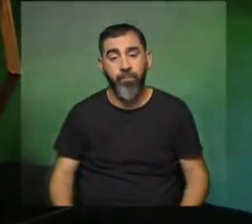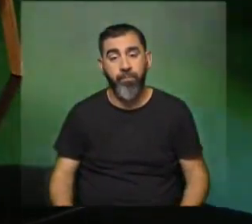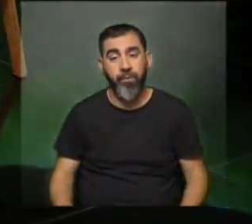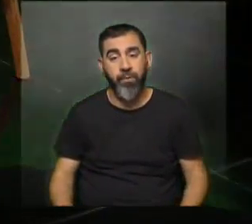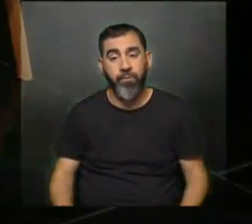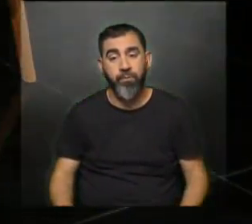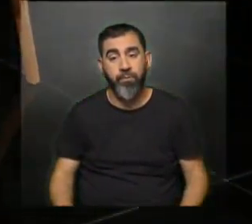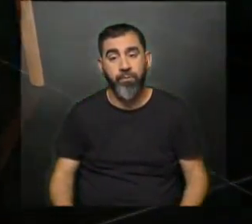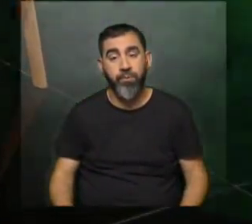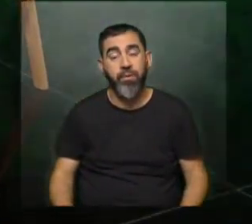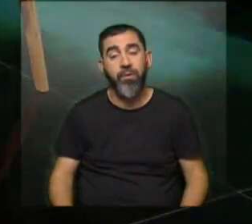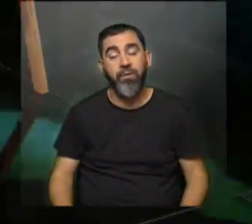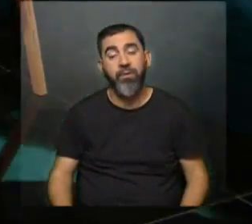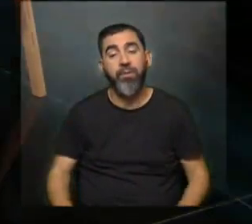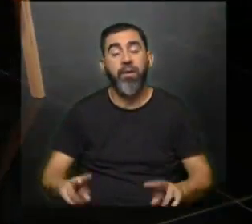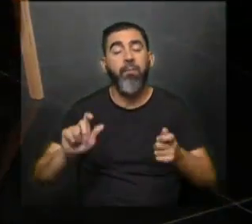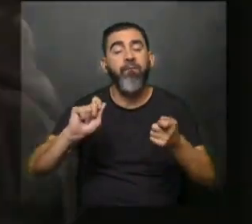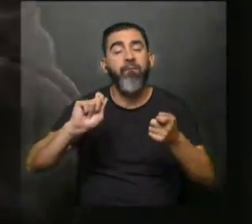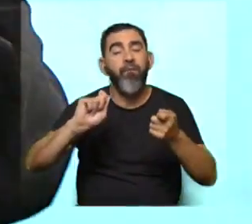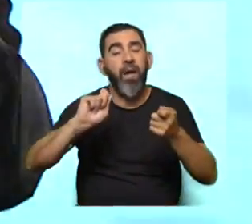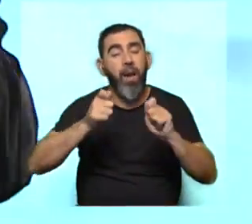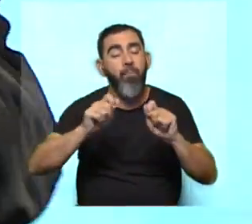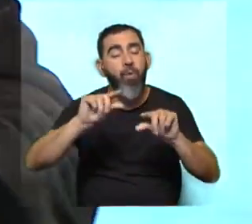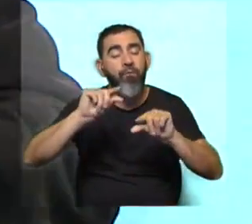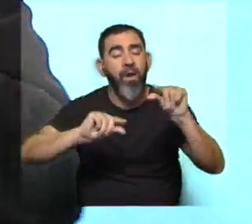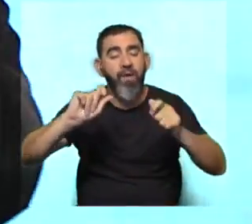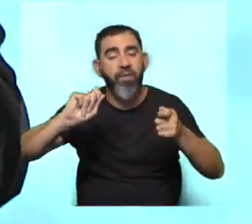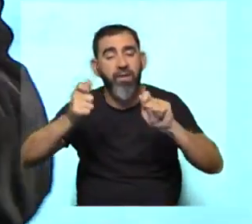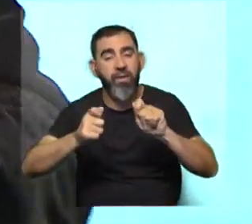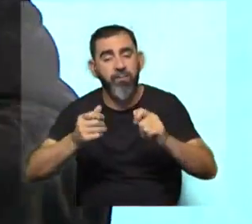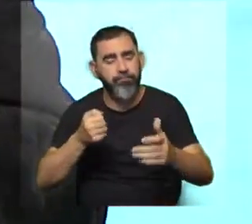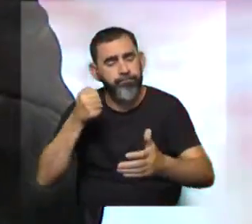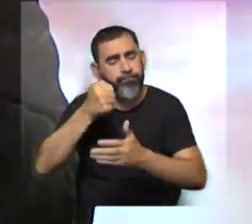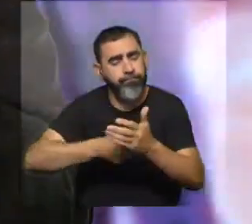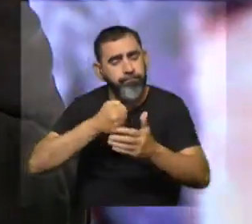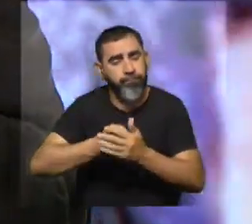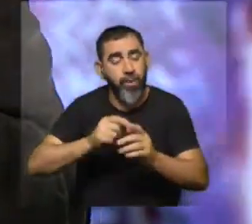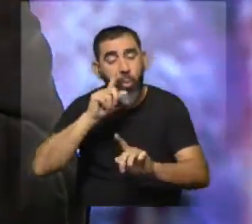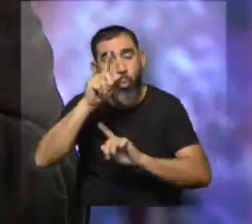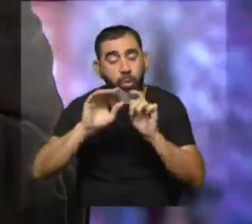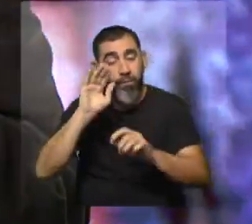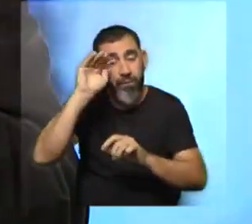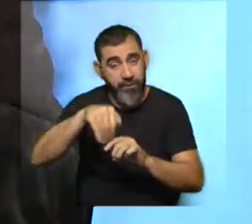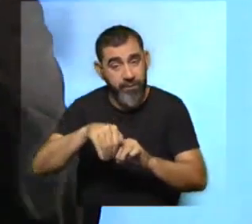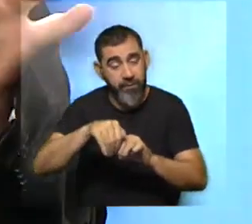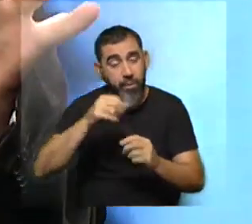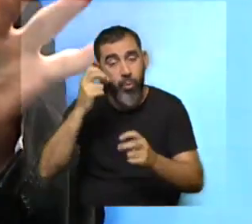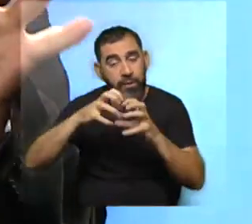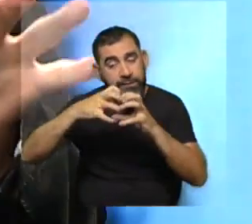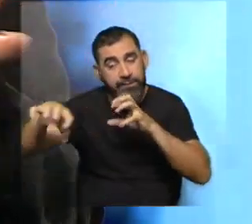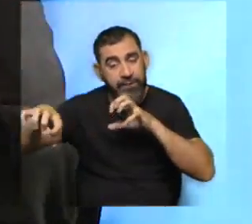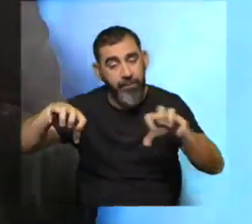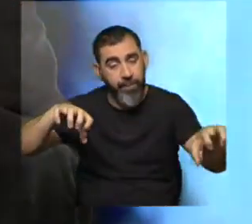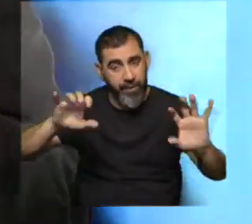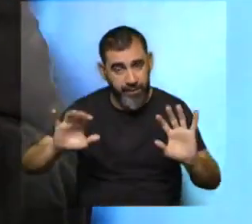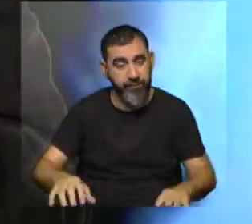una división entre variabilidad y cambio climático que hemos sido muy insistentes desde el lado de la universidad en tratar de separar una cosa de